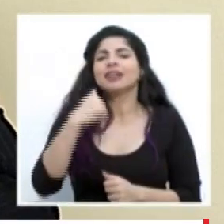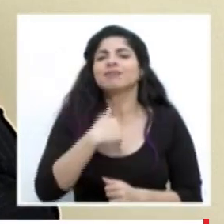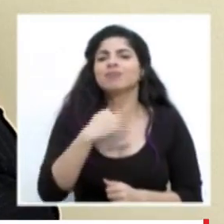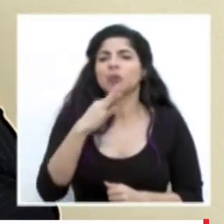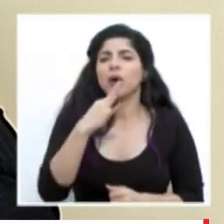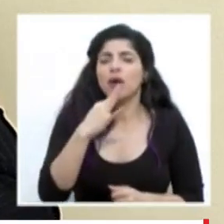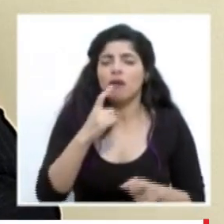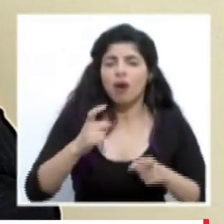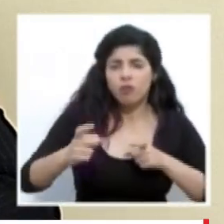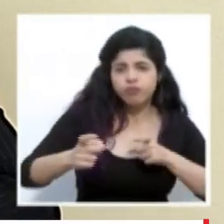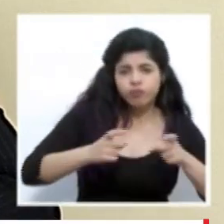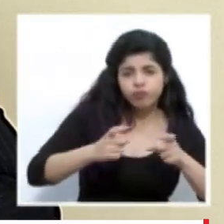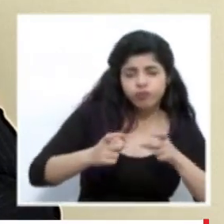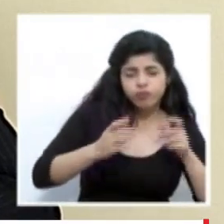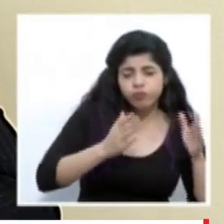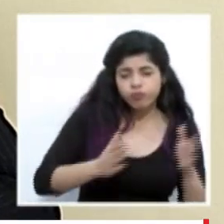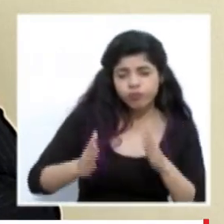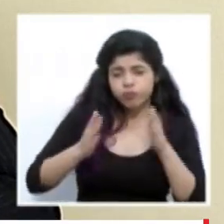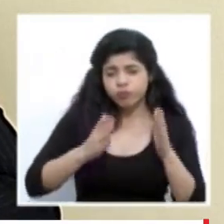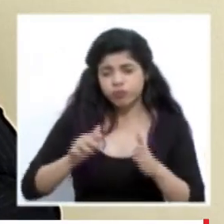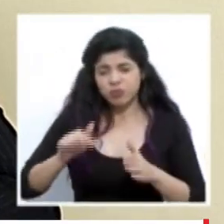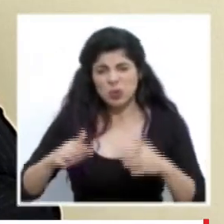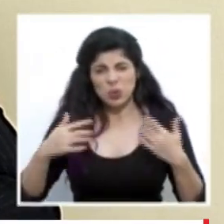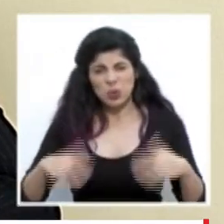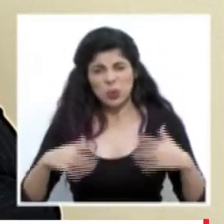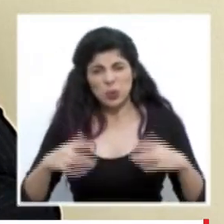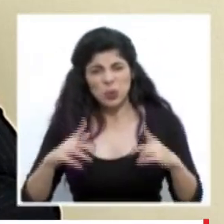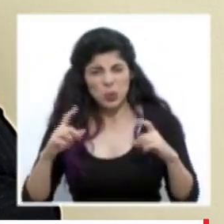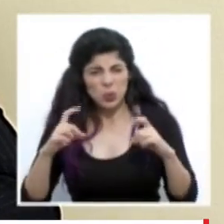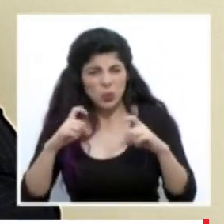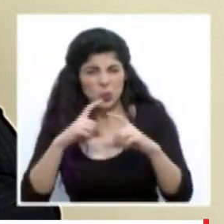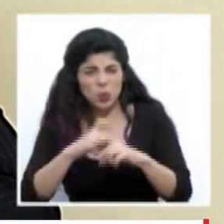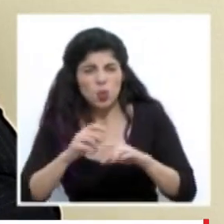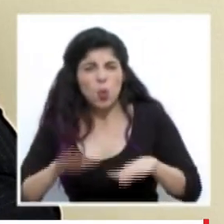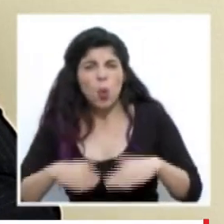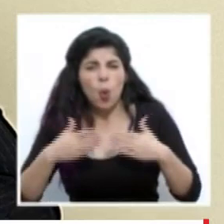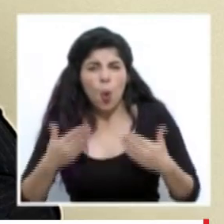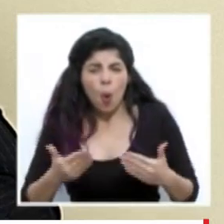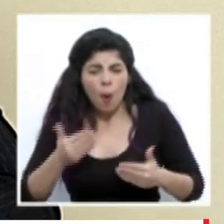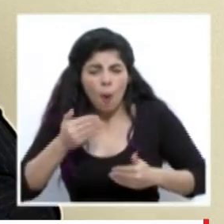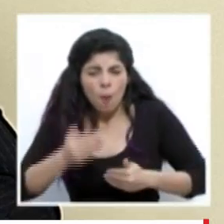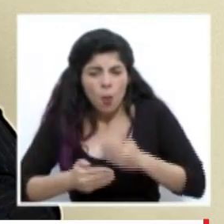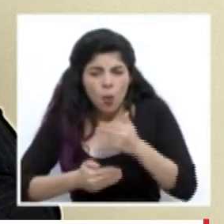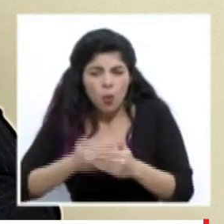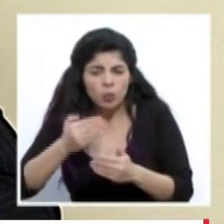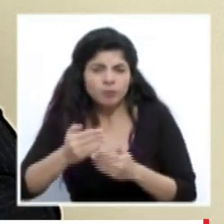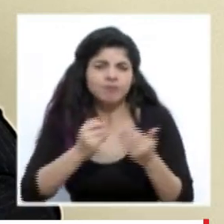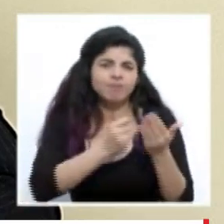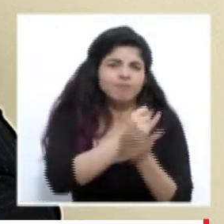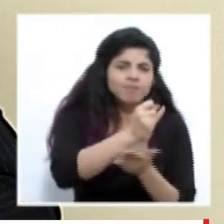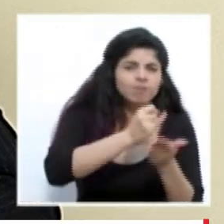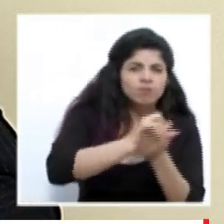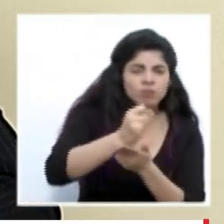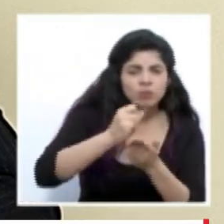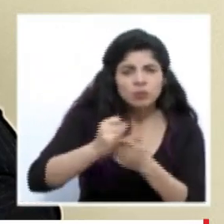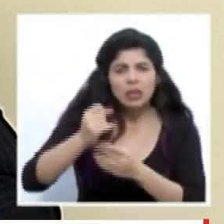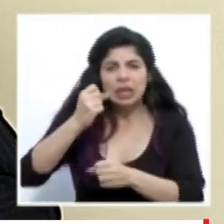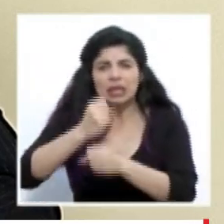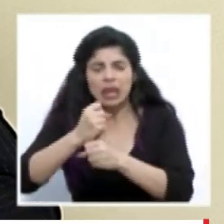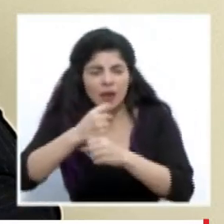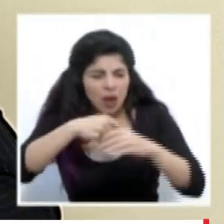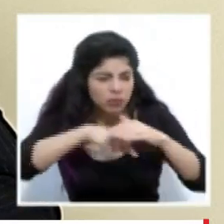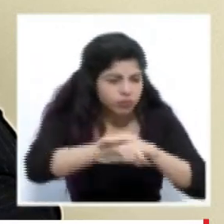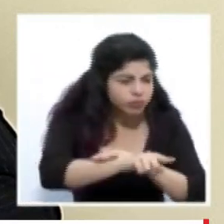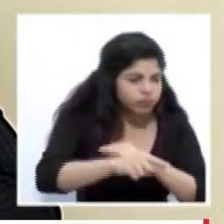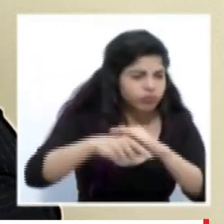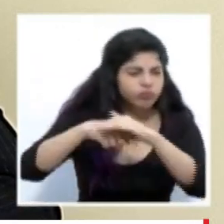la logística y toda la complejidad de llevar adelante las investigaciones, el trabajo de campo,